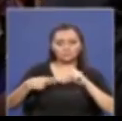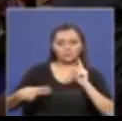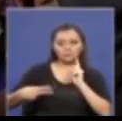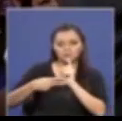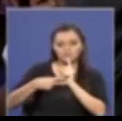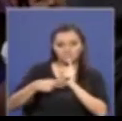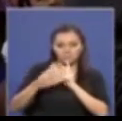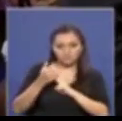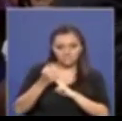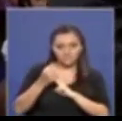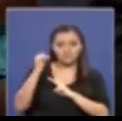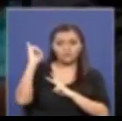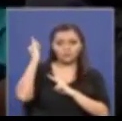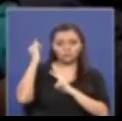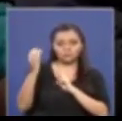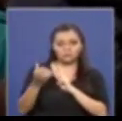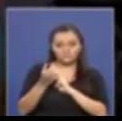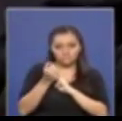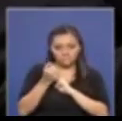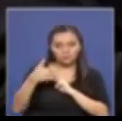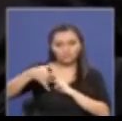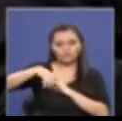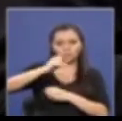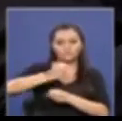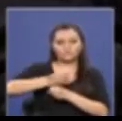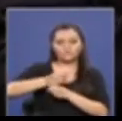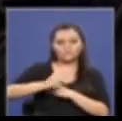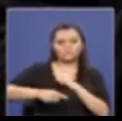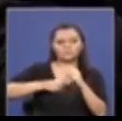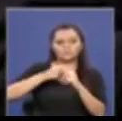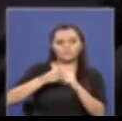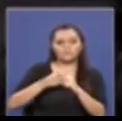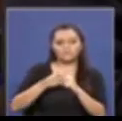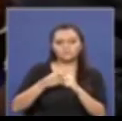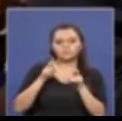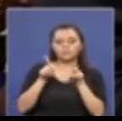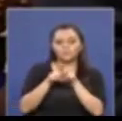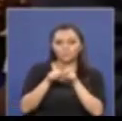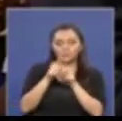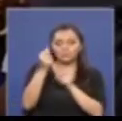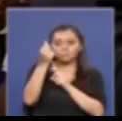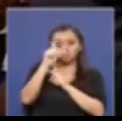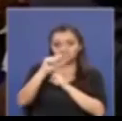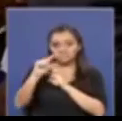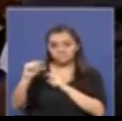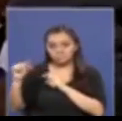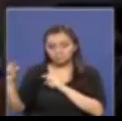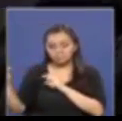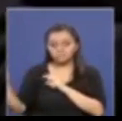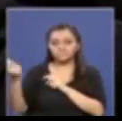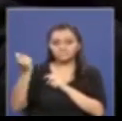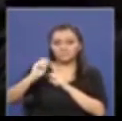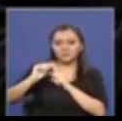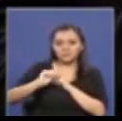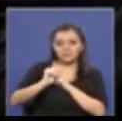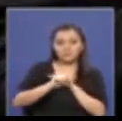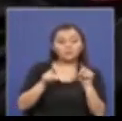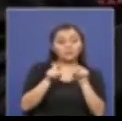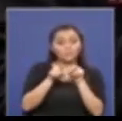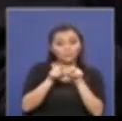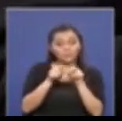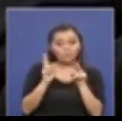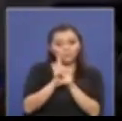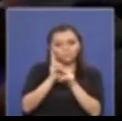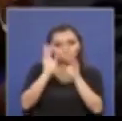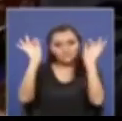conquista de la industria. Seguimos trabajando en eso, presidente, pues, y en un esquema tarifario muy adecuado para que inclusive les cueste menos usando